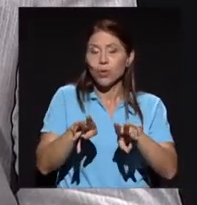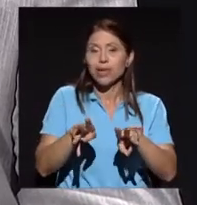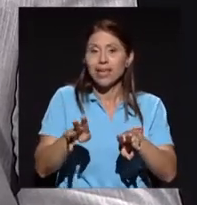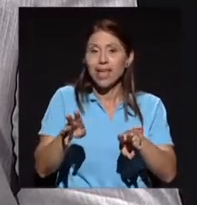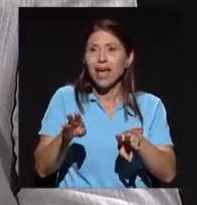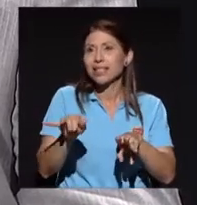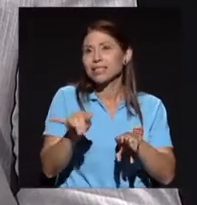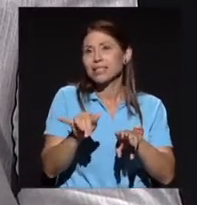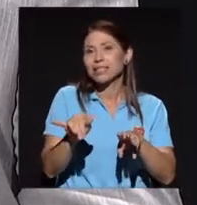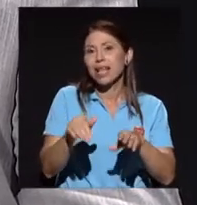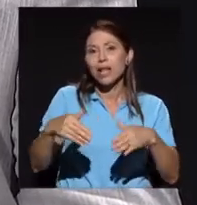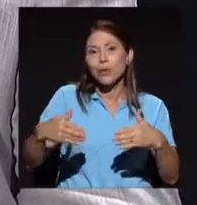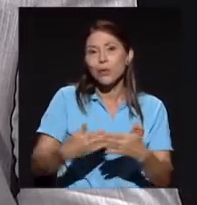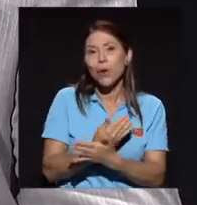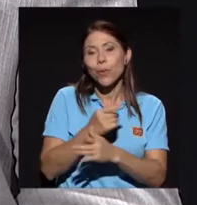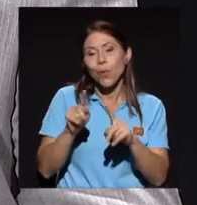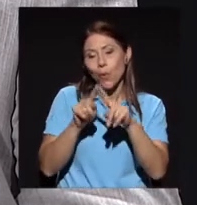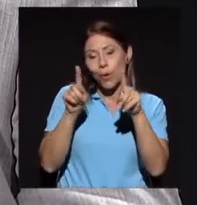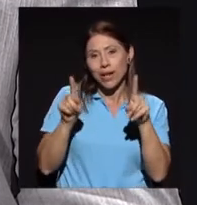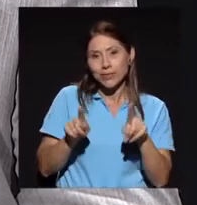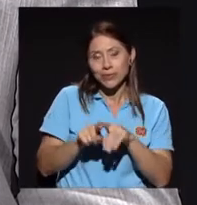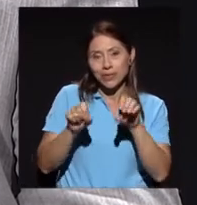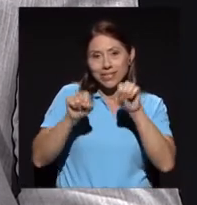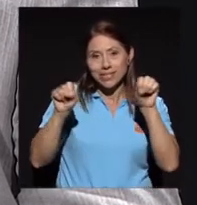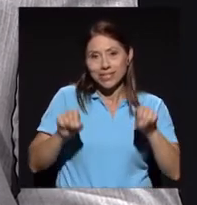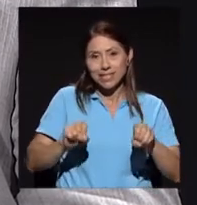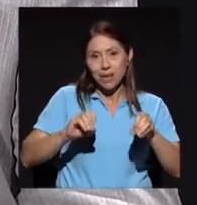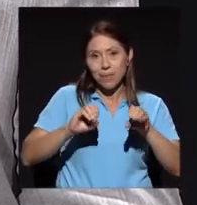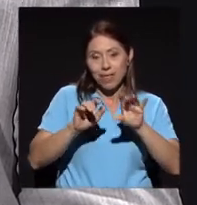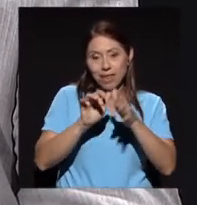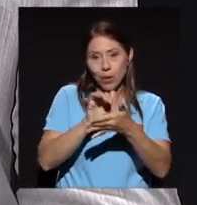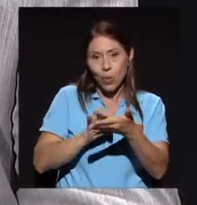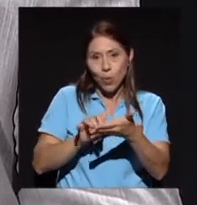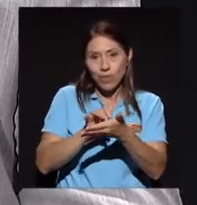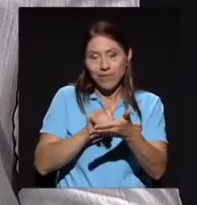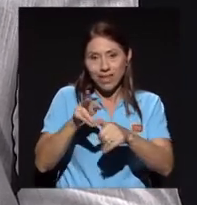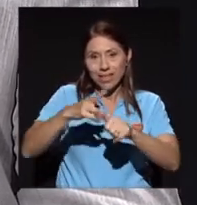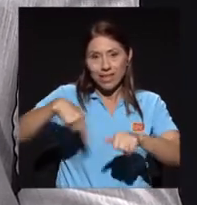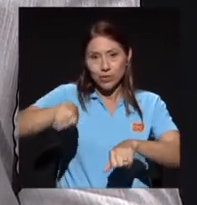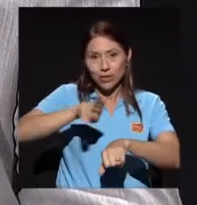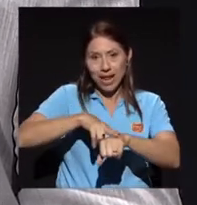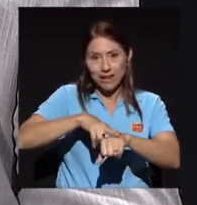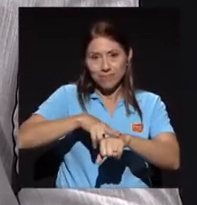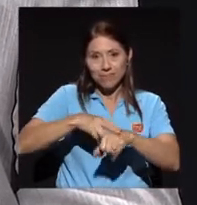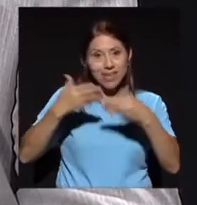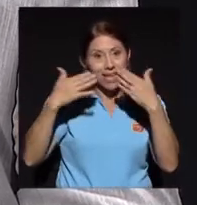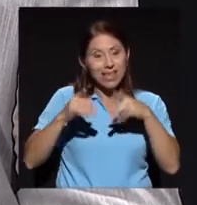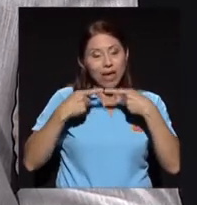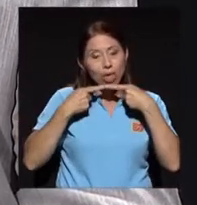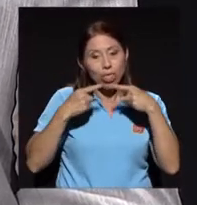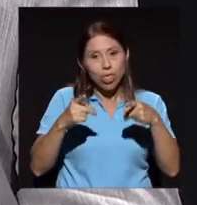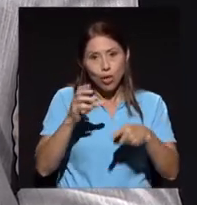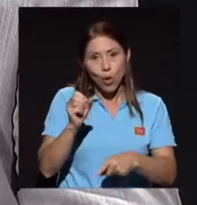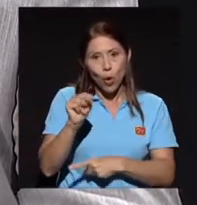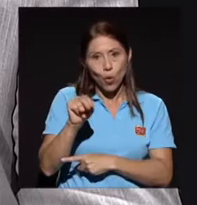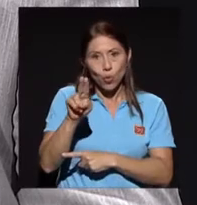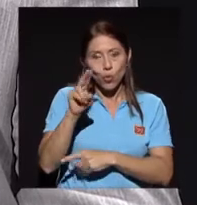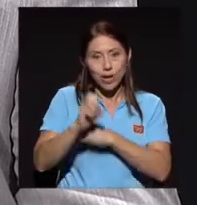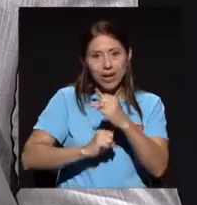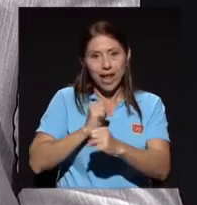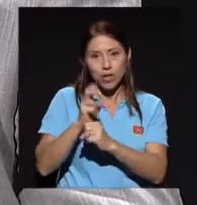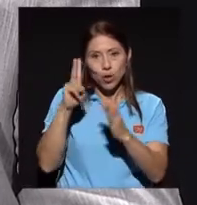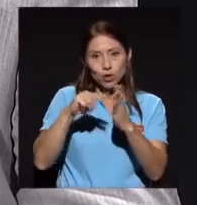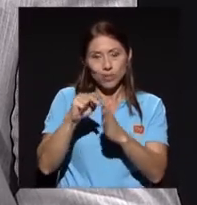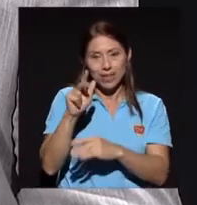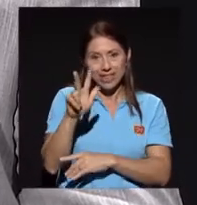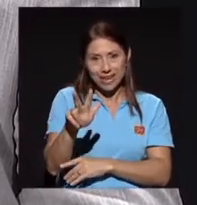nuevo corazón del Sistema de Contabilidad Nacional de 2003, definido por Naciones Unidas, y entonces esta